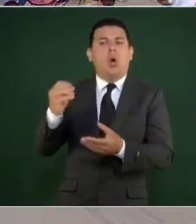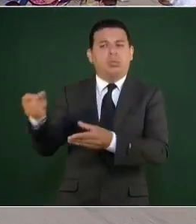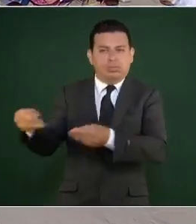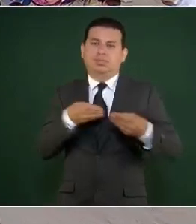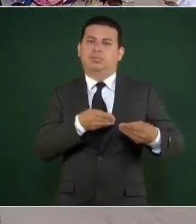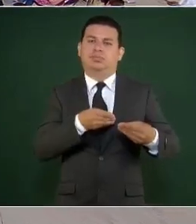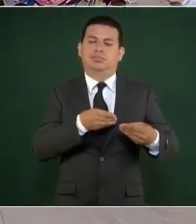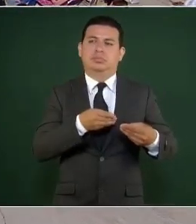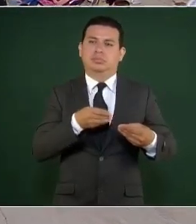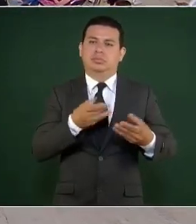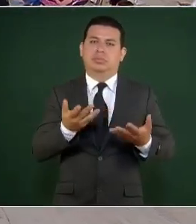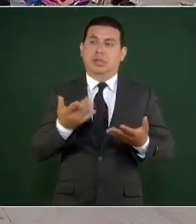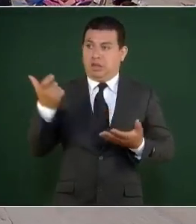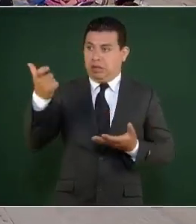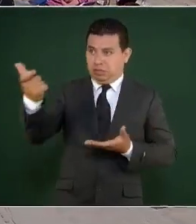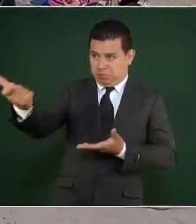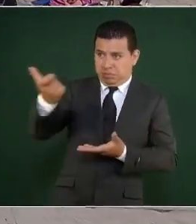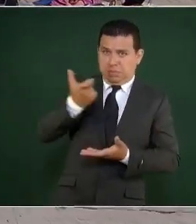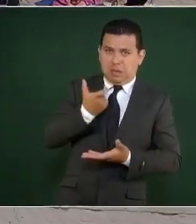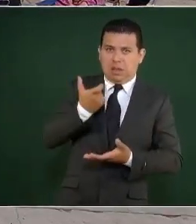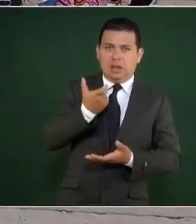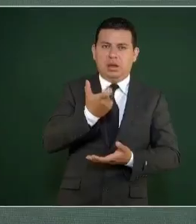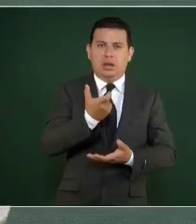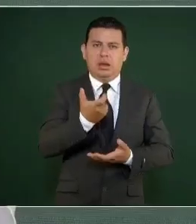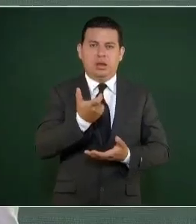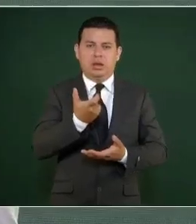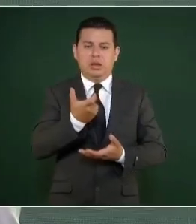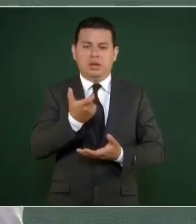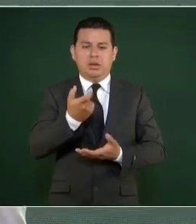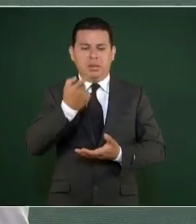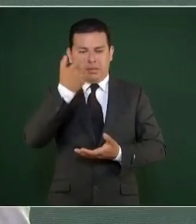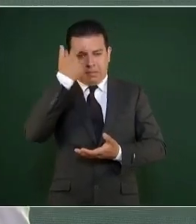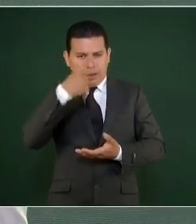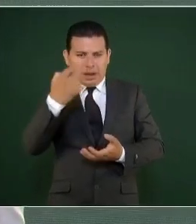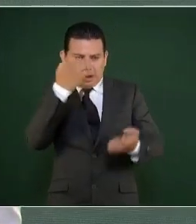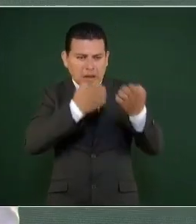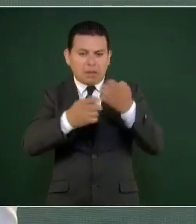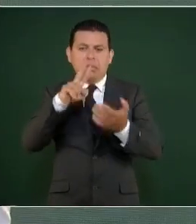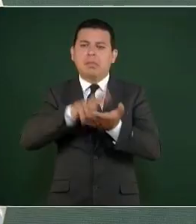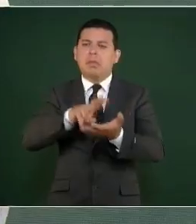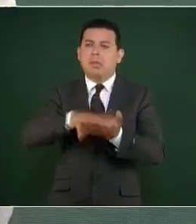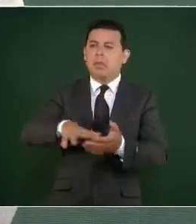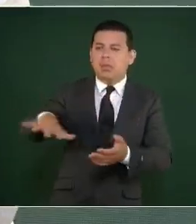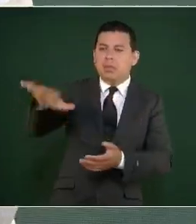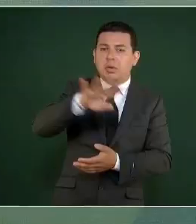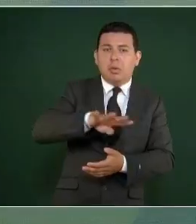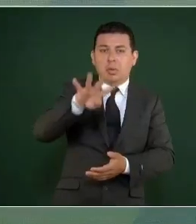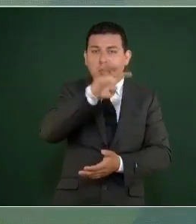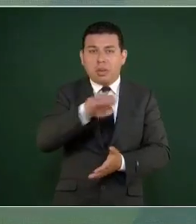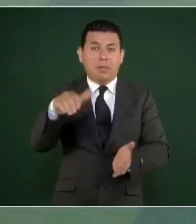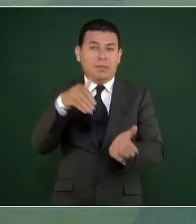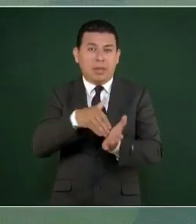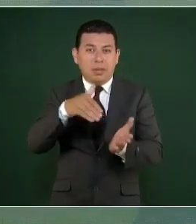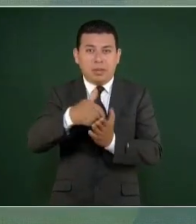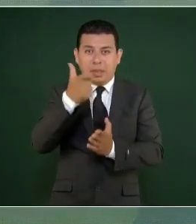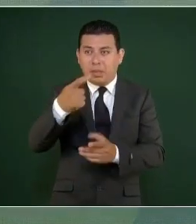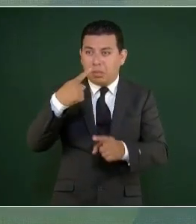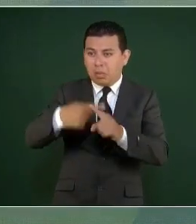Y ese dinero se hizo un avalúo, eran 400 millones de pesos,